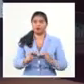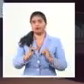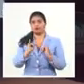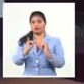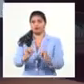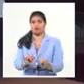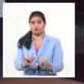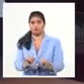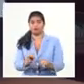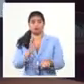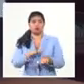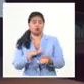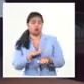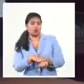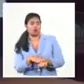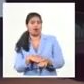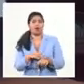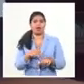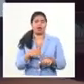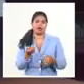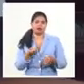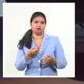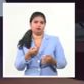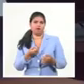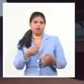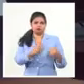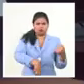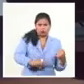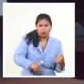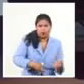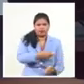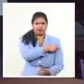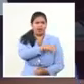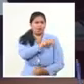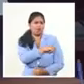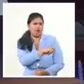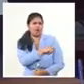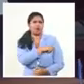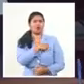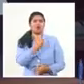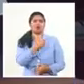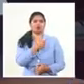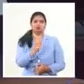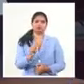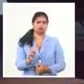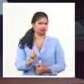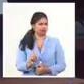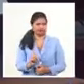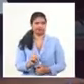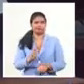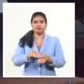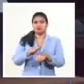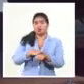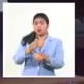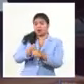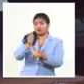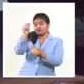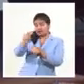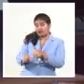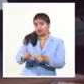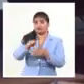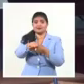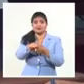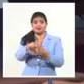con actividad enemiga, no tiene que ver con actitud de los trabajadores del sistema electroenergético nacional y de